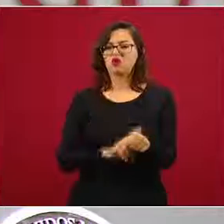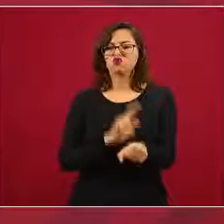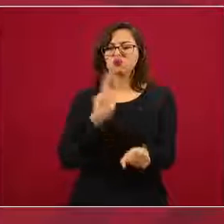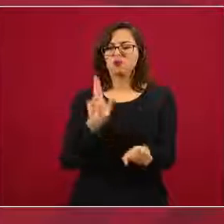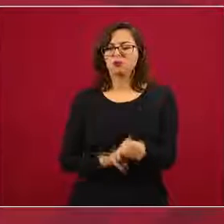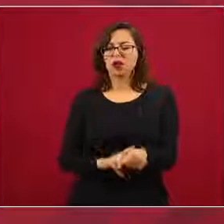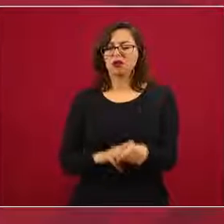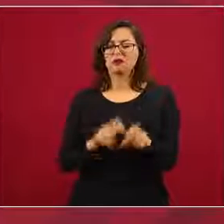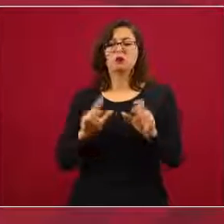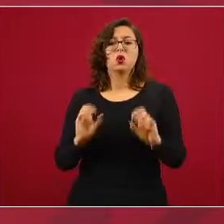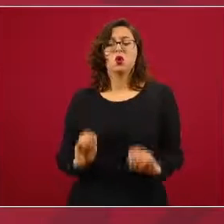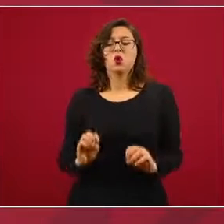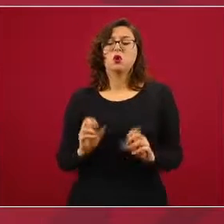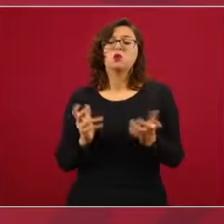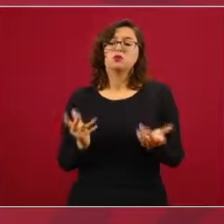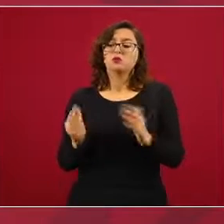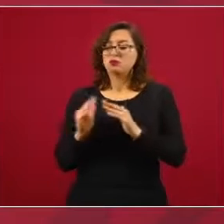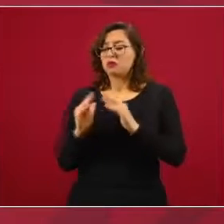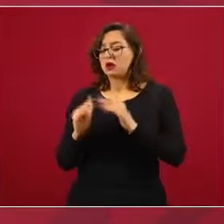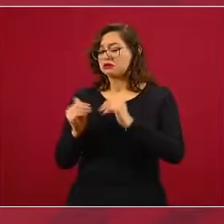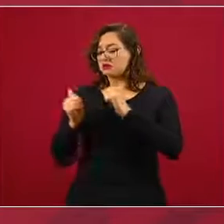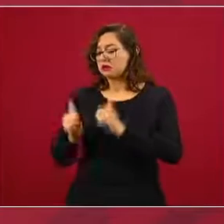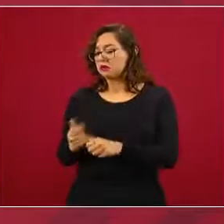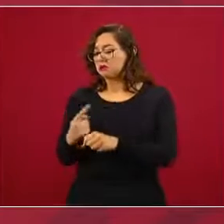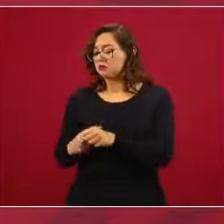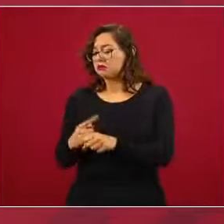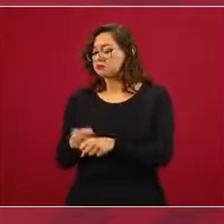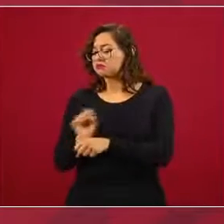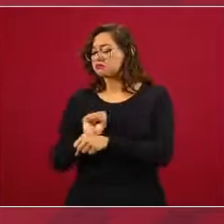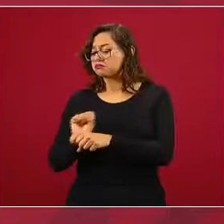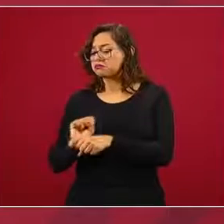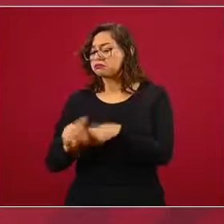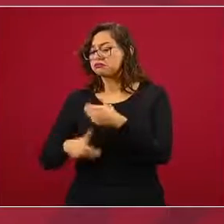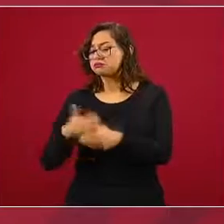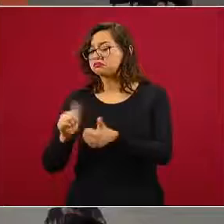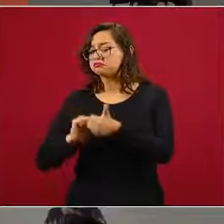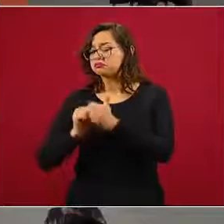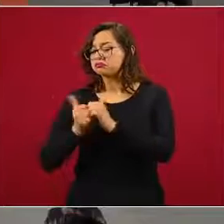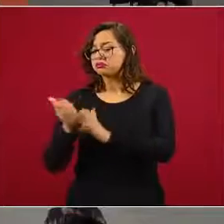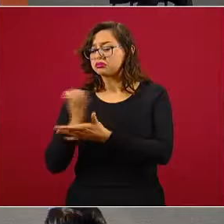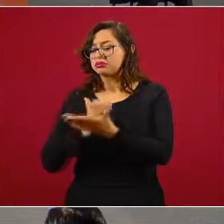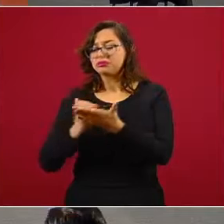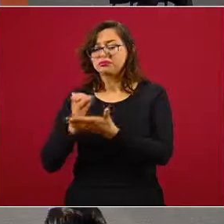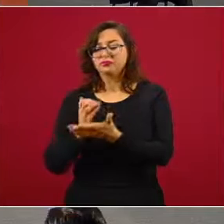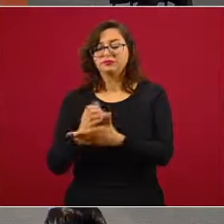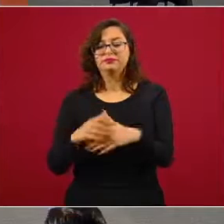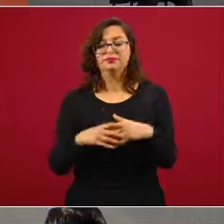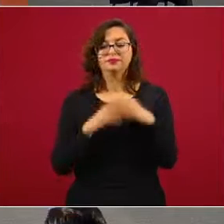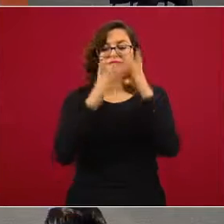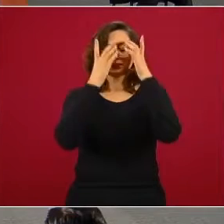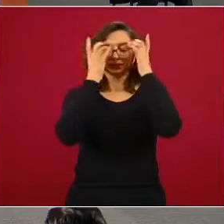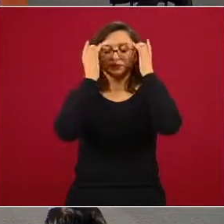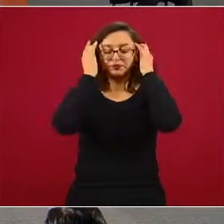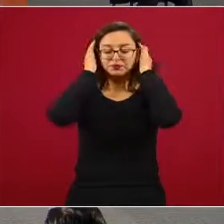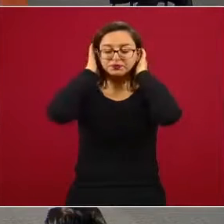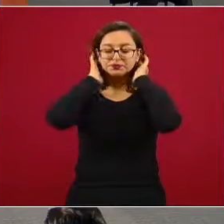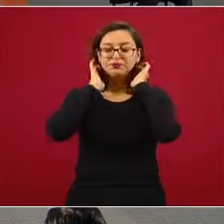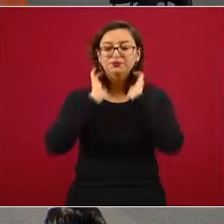hospitalizadas o sencillamente tuvieron una enfermedad leve. Hemos destacado también el hecho de que